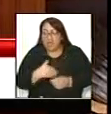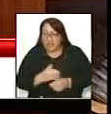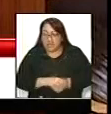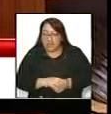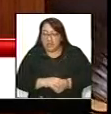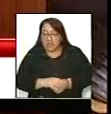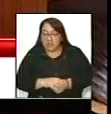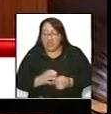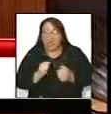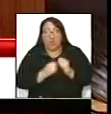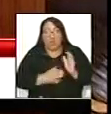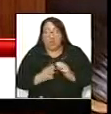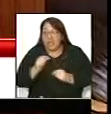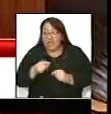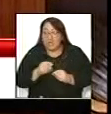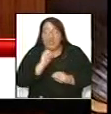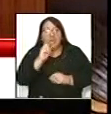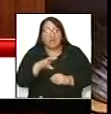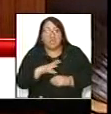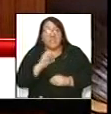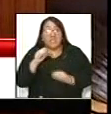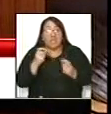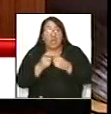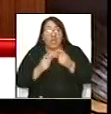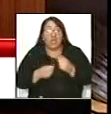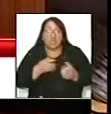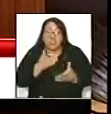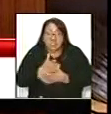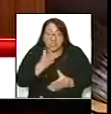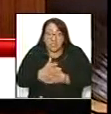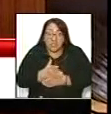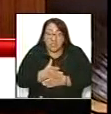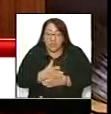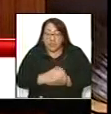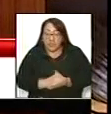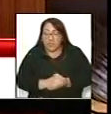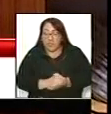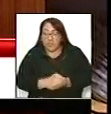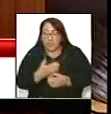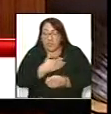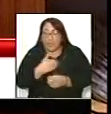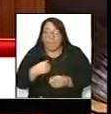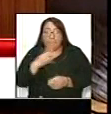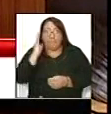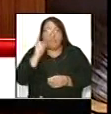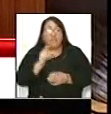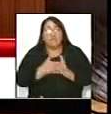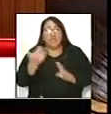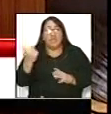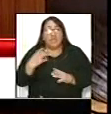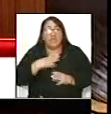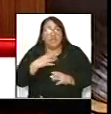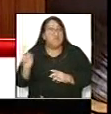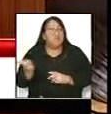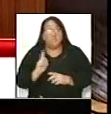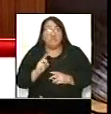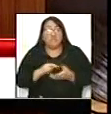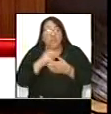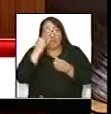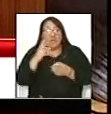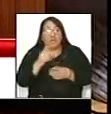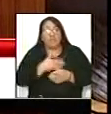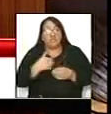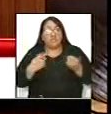en materia de orden, este lo reconviene. Si el congresista persiste en su actitud, el presidente ordena su salida de la sala. Si no obedece, el